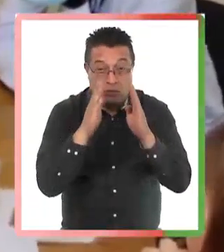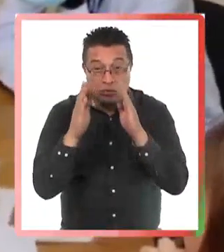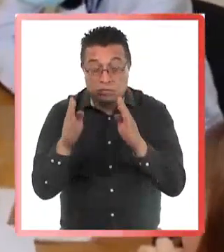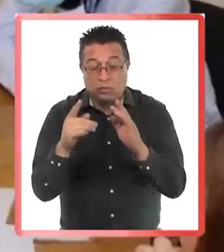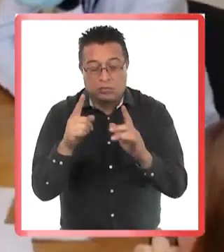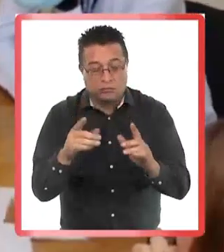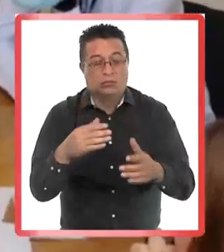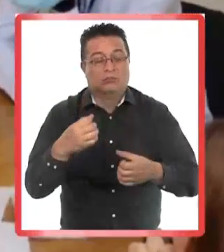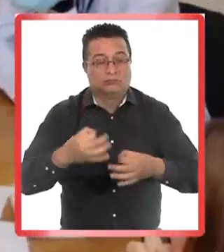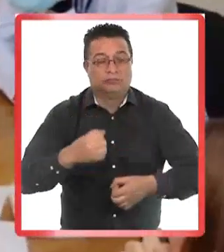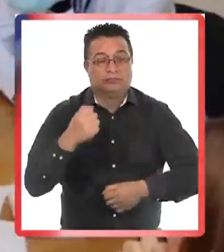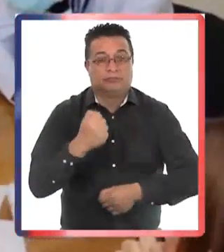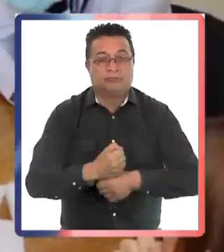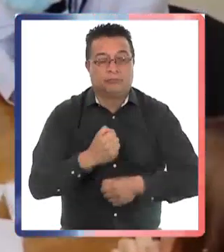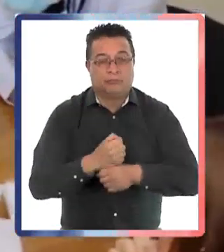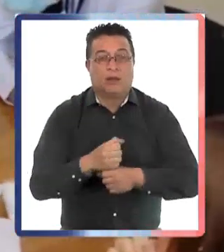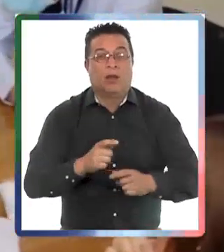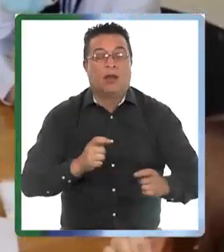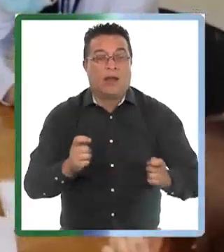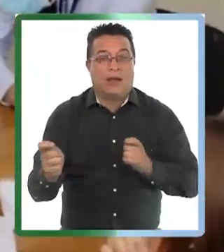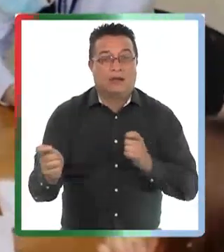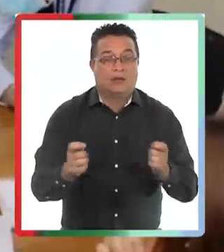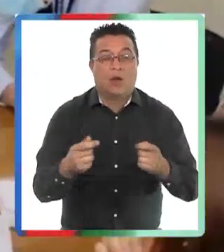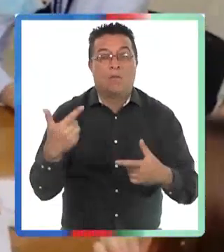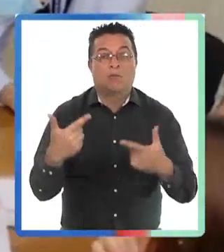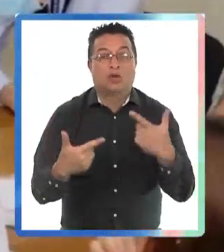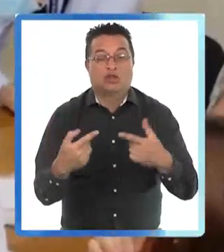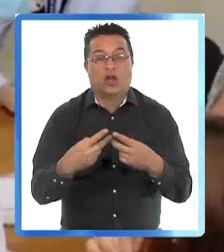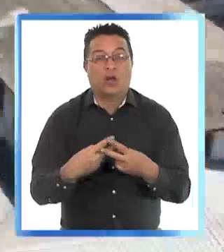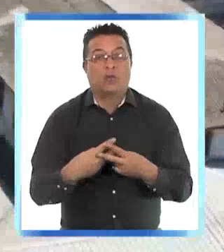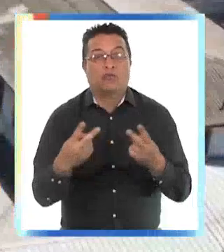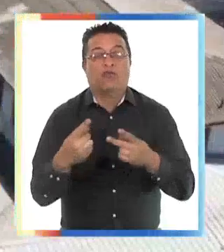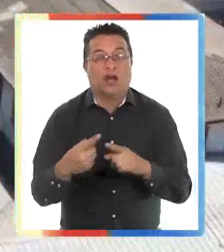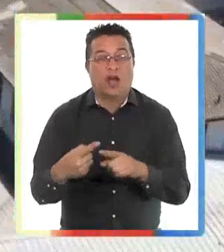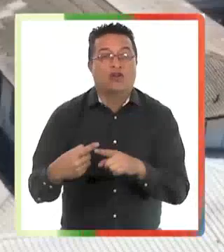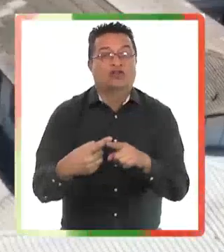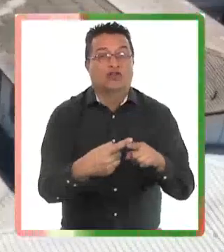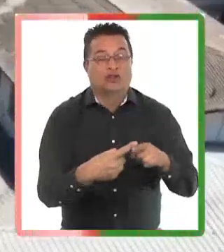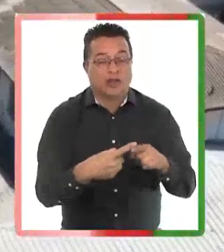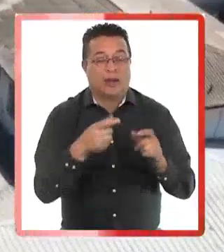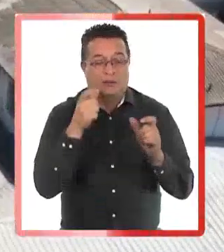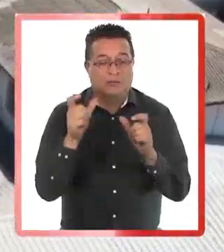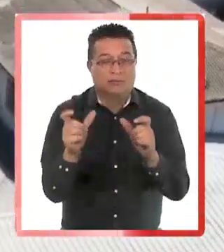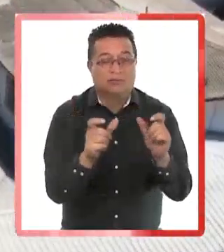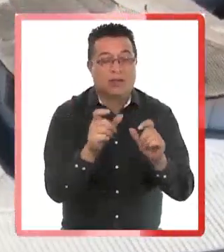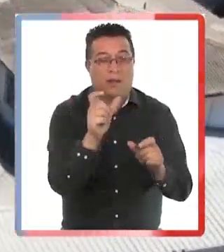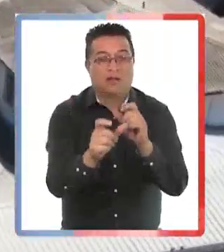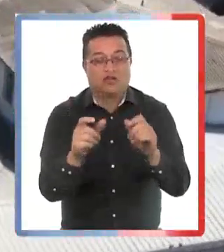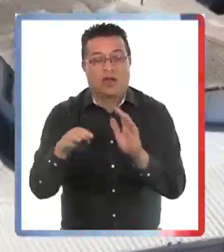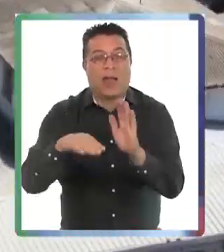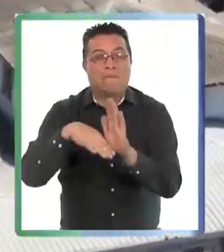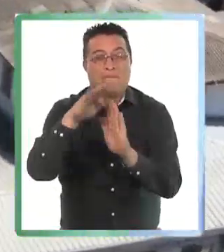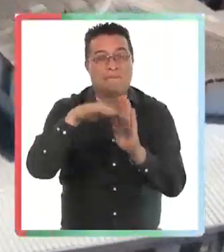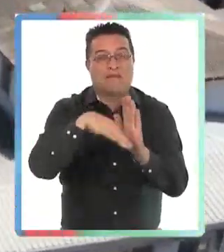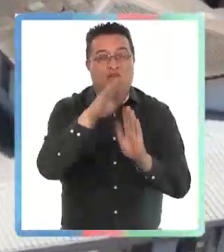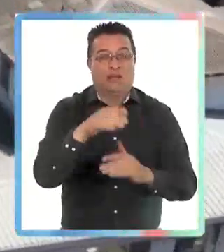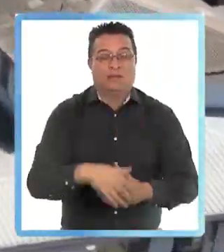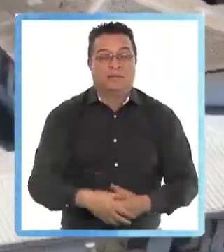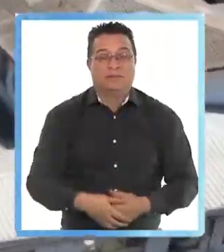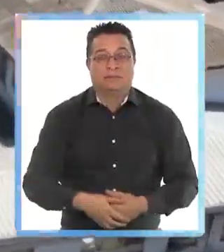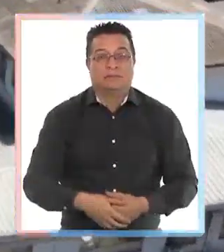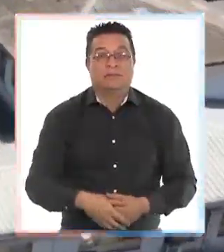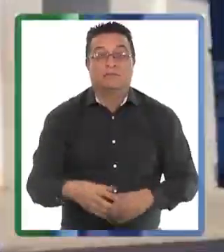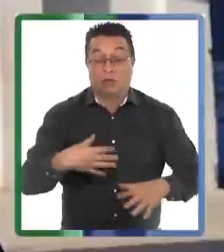atención particular, aspira a consolidarse en un eje articulador de políticas públicas y sociales focalizadas en las personas